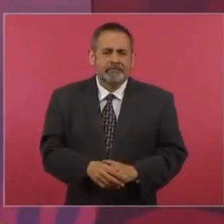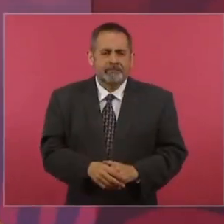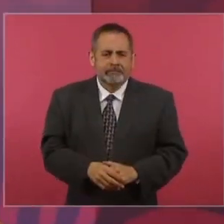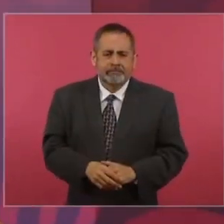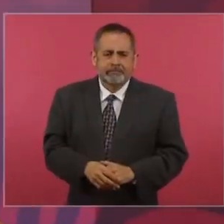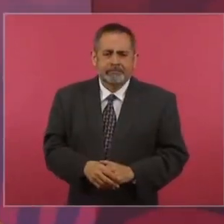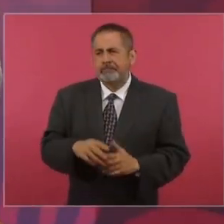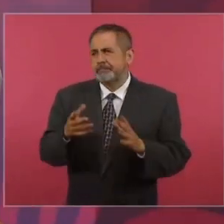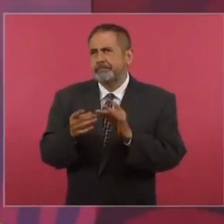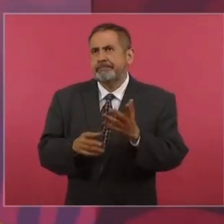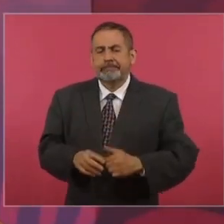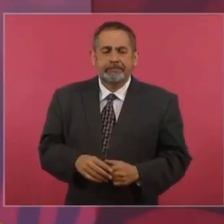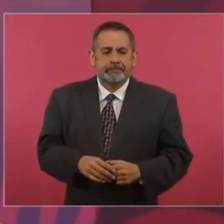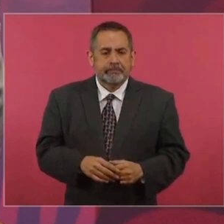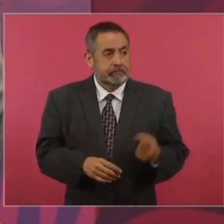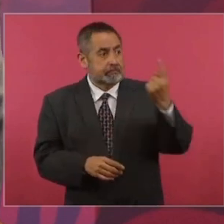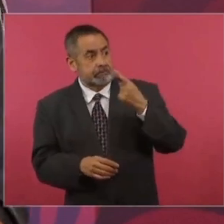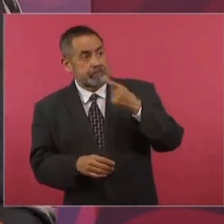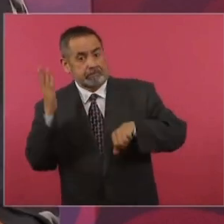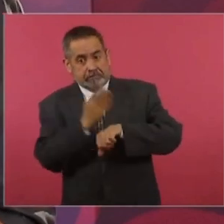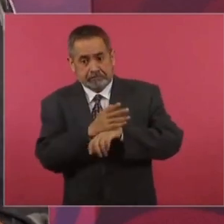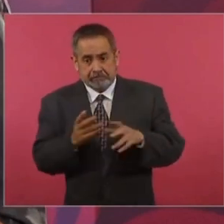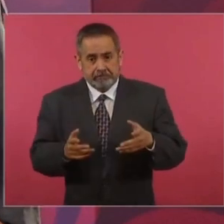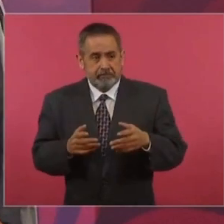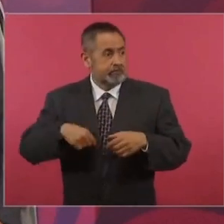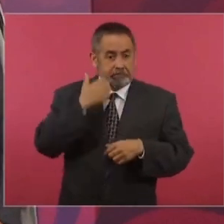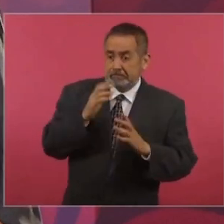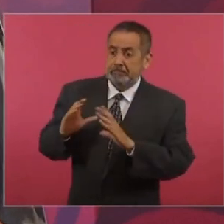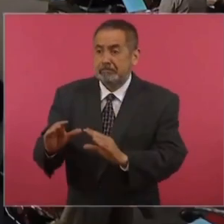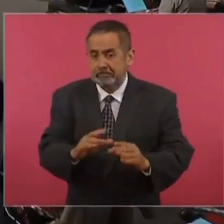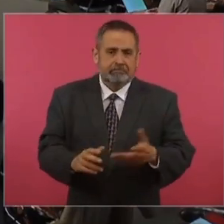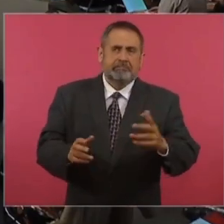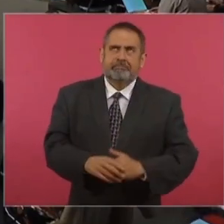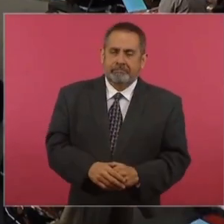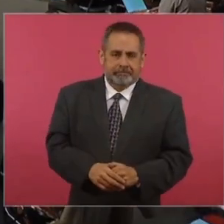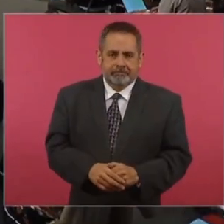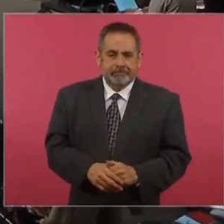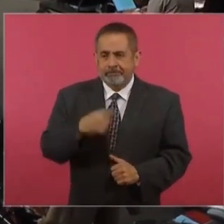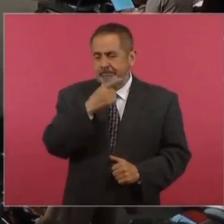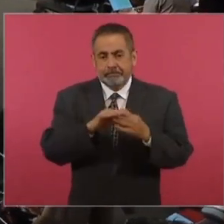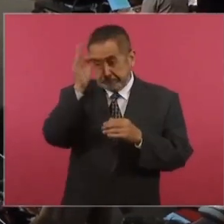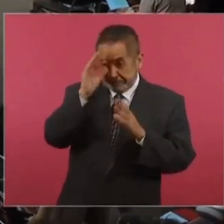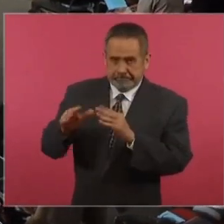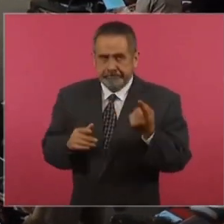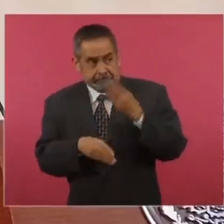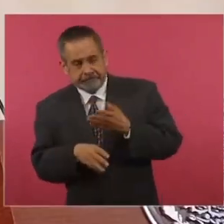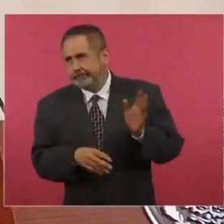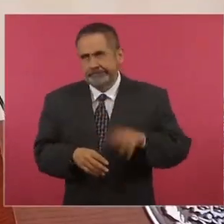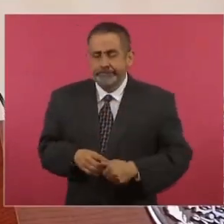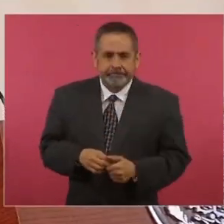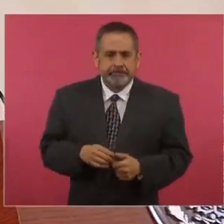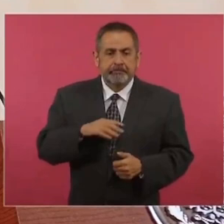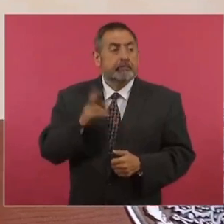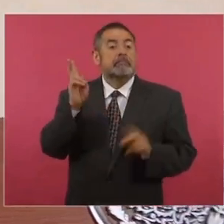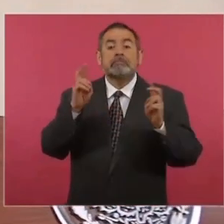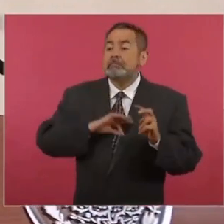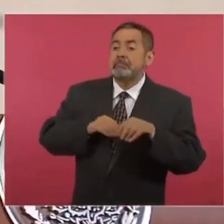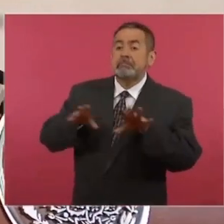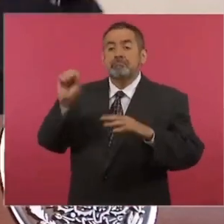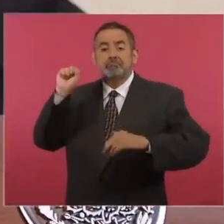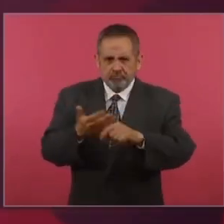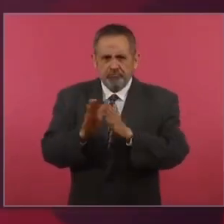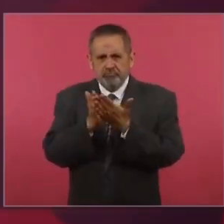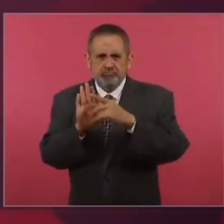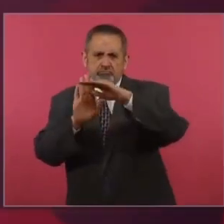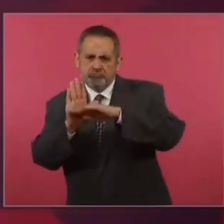libro. No nos vayan a censurar porque vamos a querer adoctrinar. ¿Cuándo sería esto? Vamos a difundir el virus del